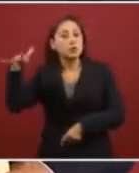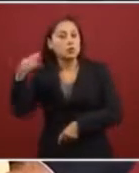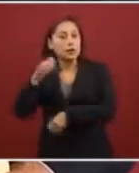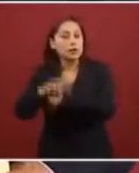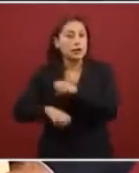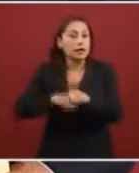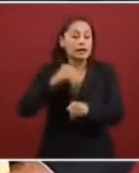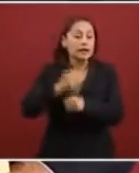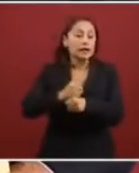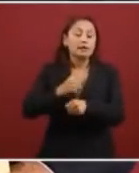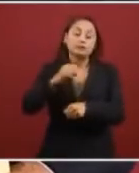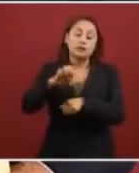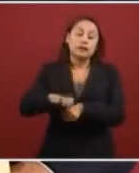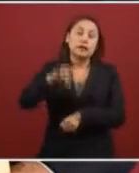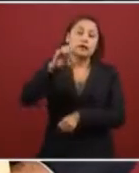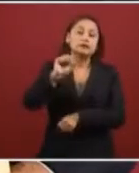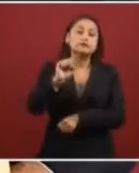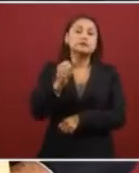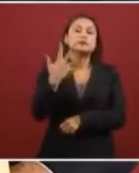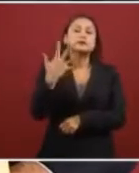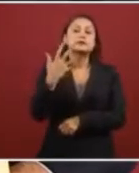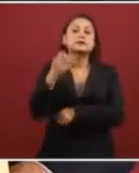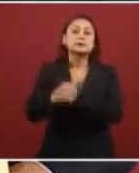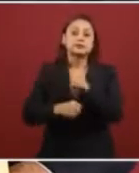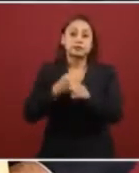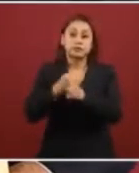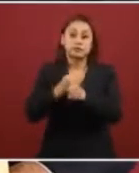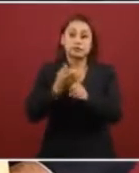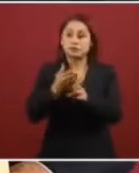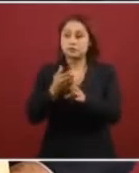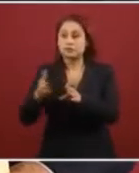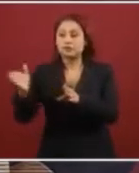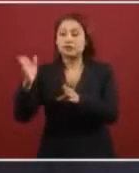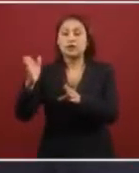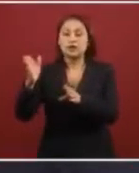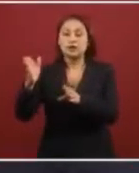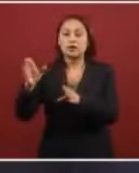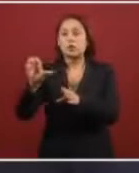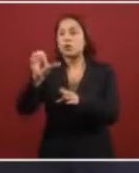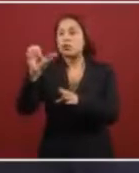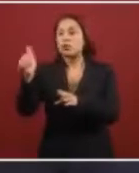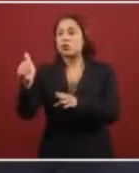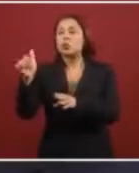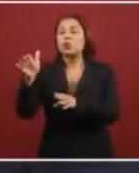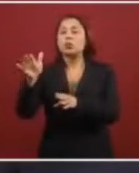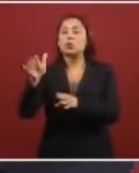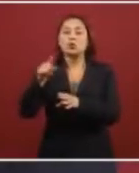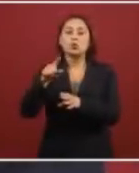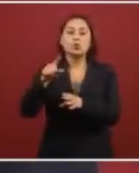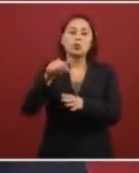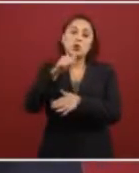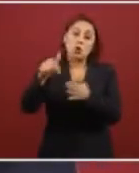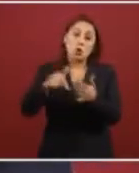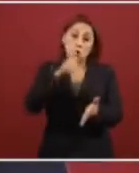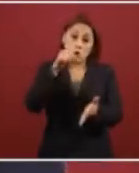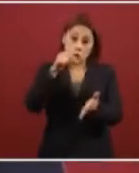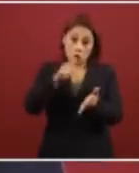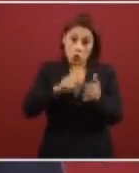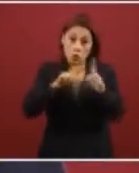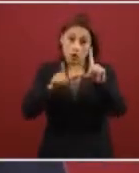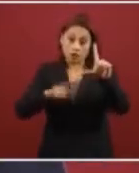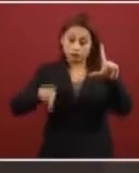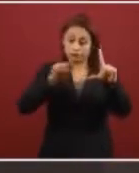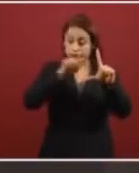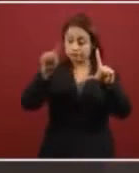el resto es a partir de los 68 años. In the rest of the areas, municipios indígenas 60, a partir de los